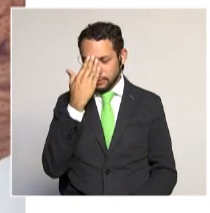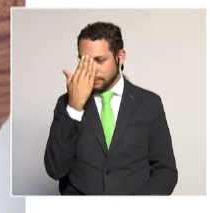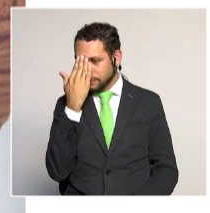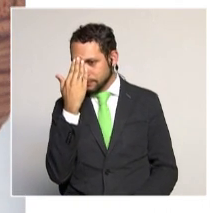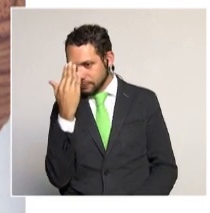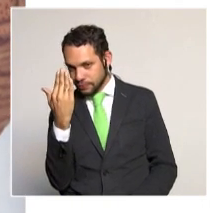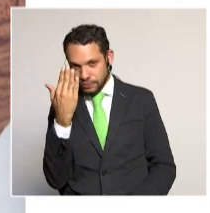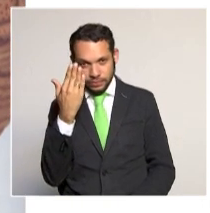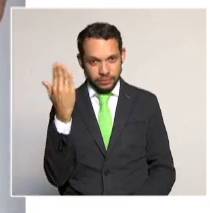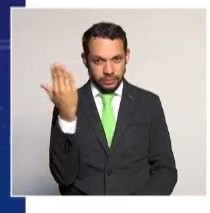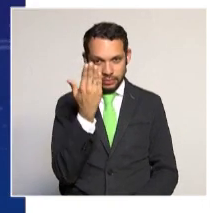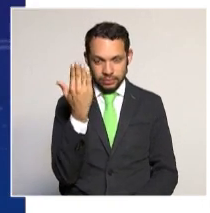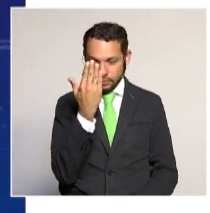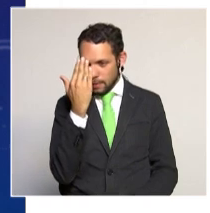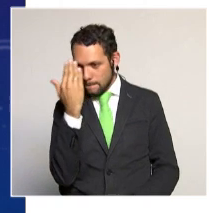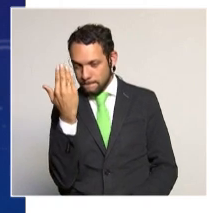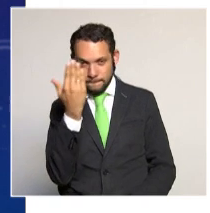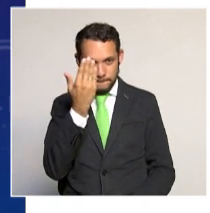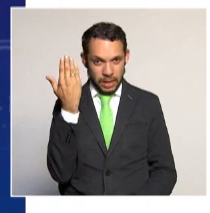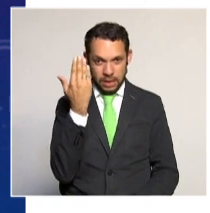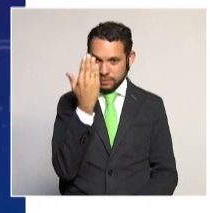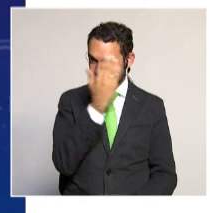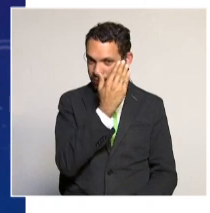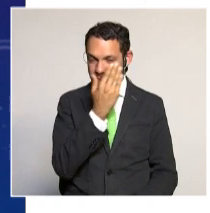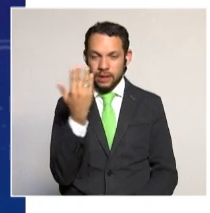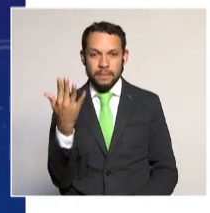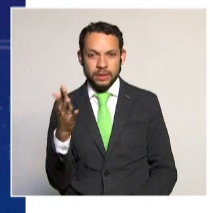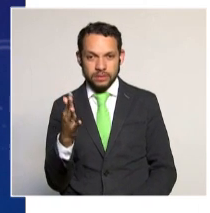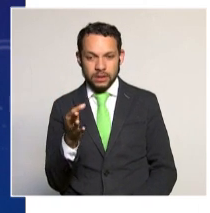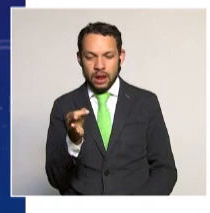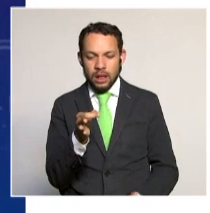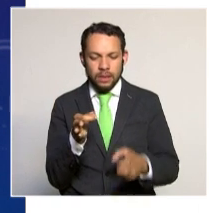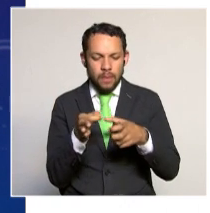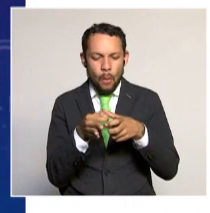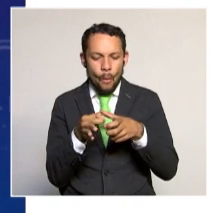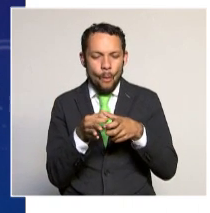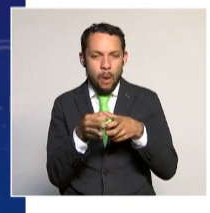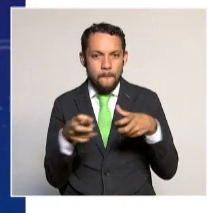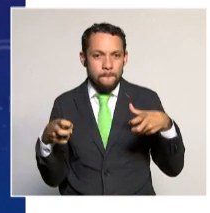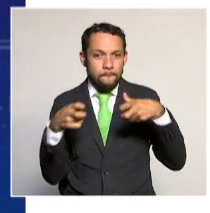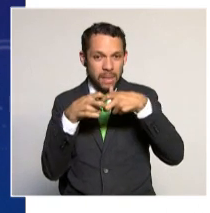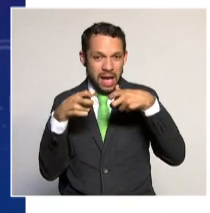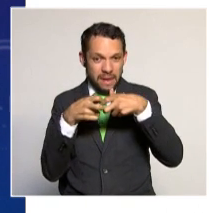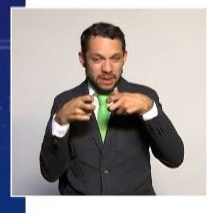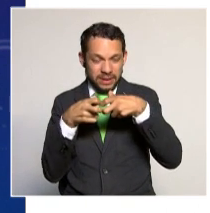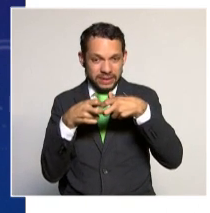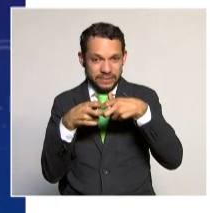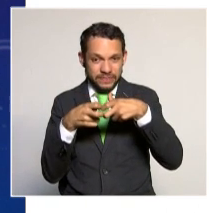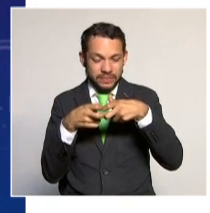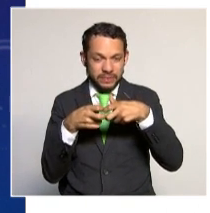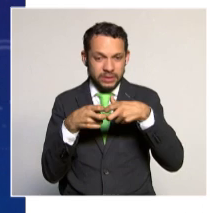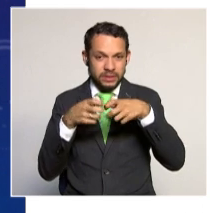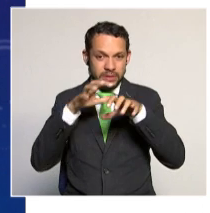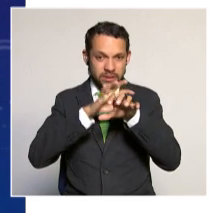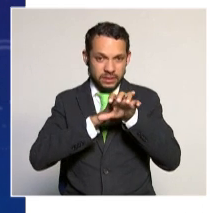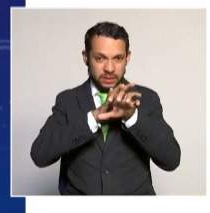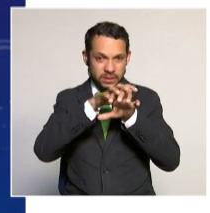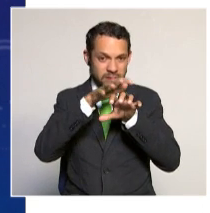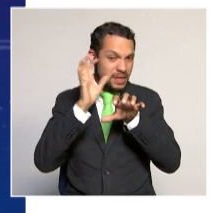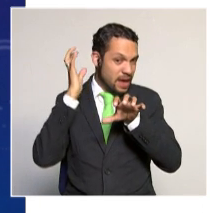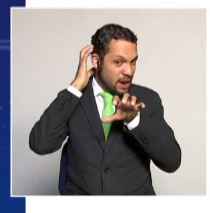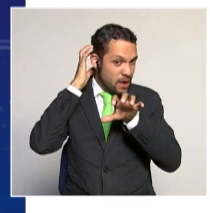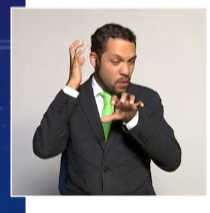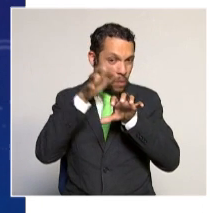frontoparietal, o sea, entre la región frontal y parietal, tenemos las neuronas hacia la parte de atrás, tenemos las neuronas que